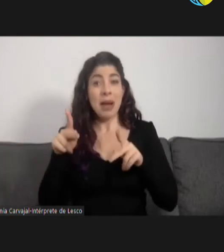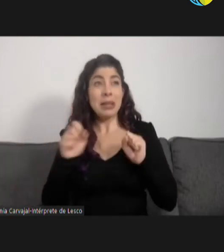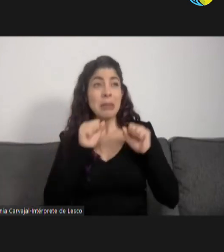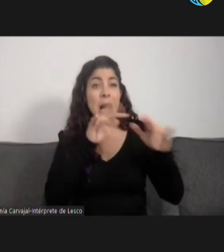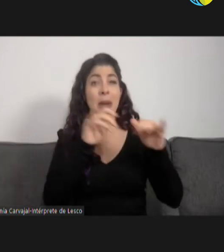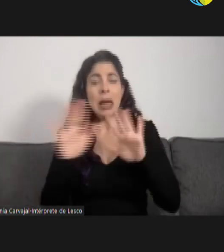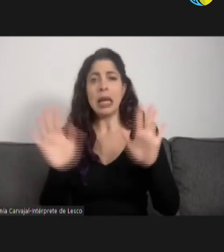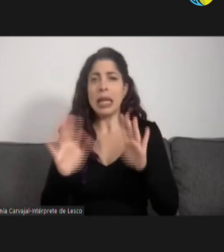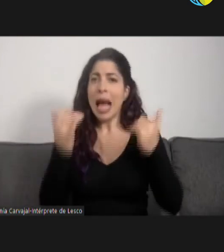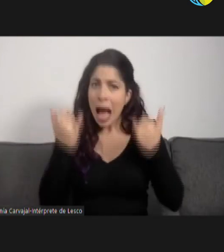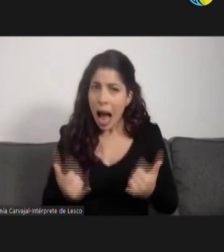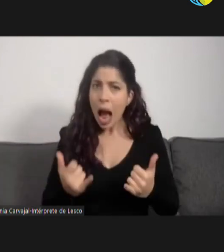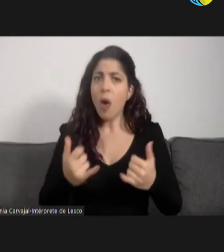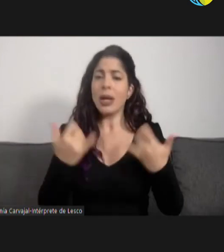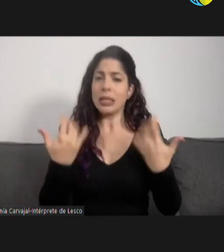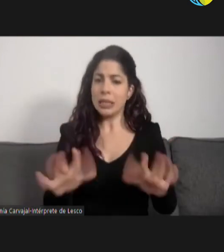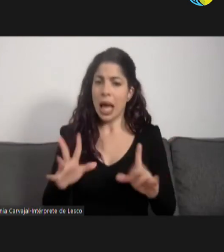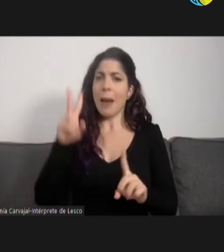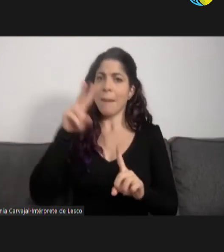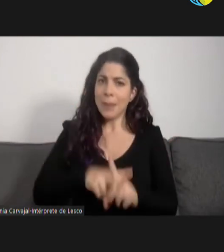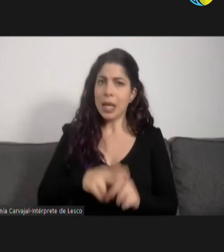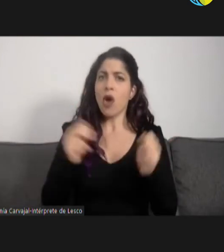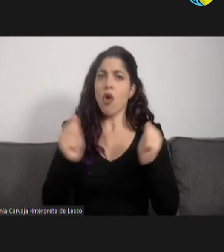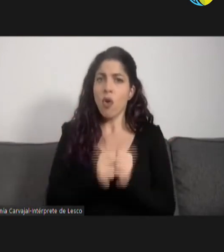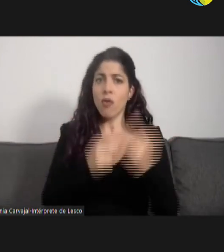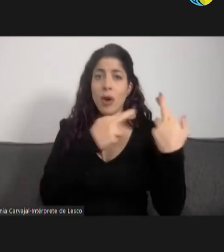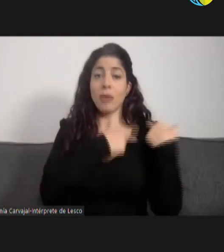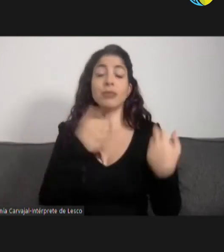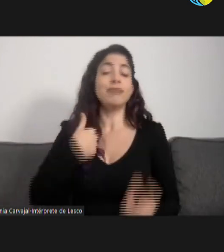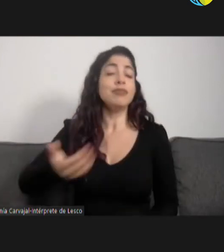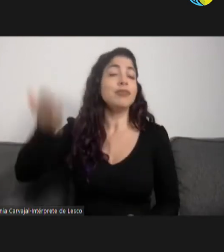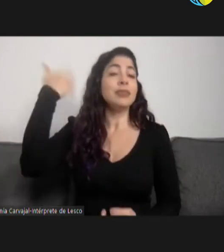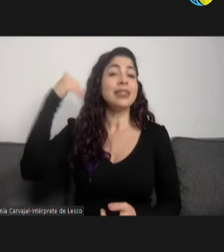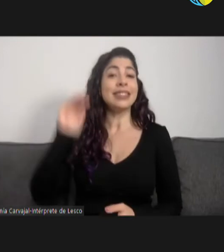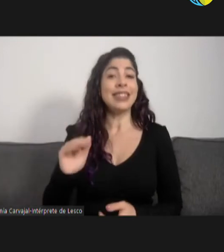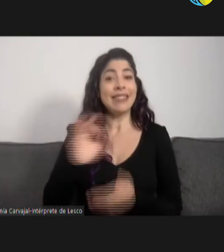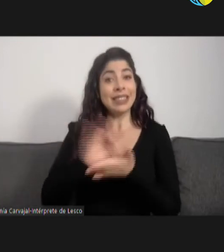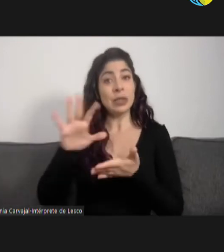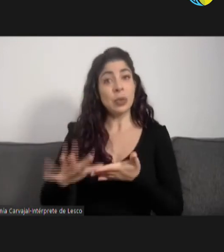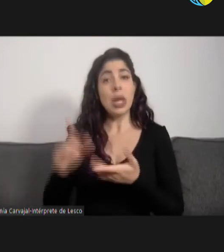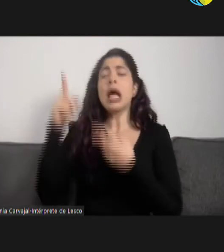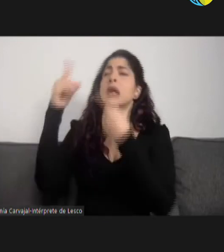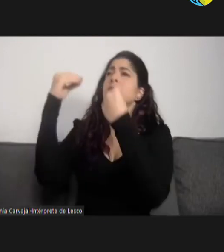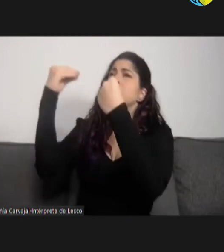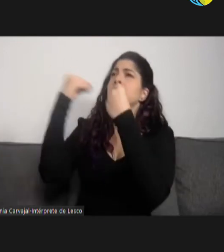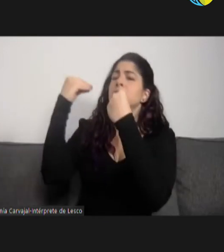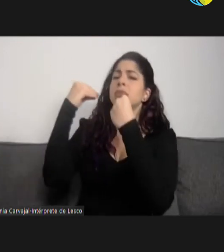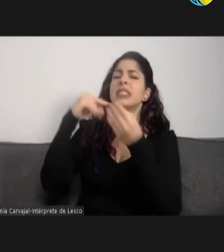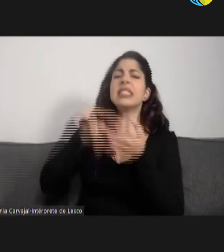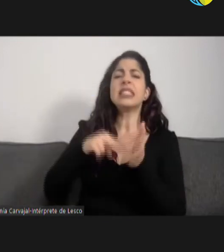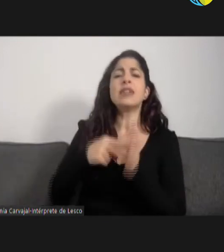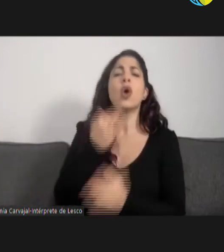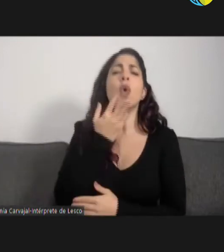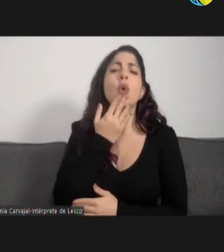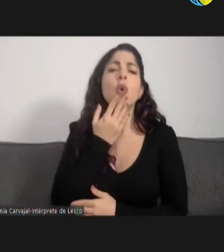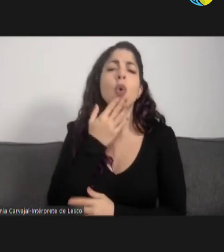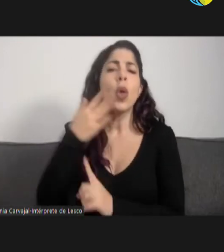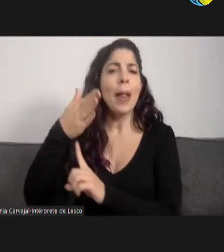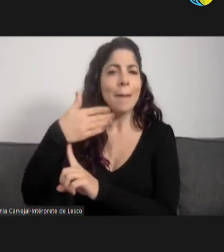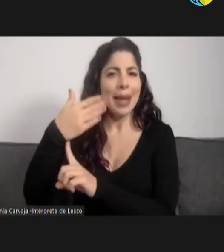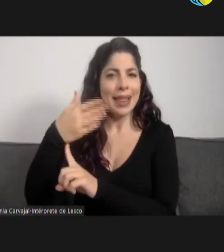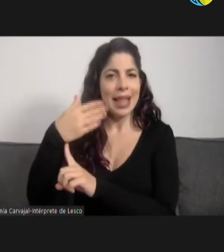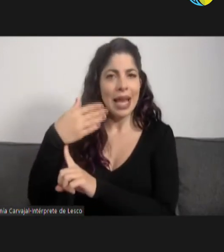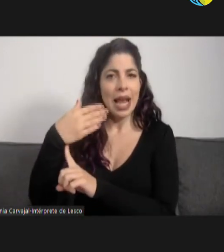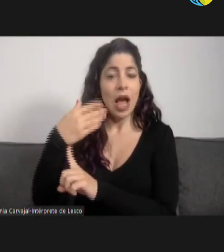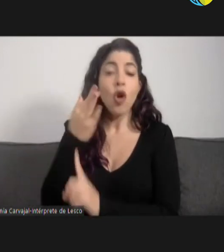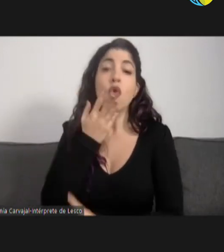con total responsabilidad. Cuando yo estaba en la escuela, me enseñaban el significado de los colores de la bandera. Y